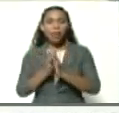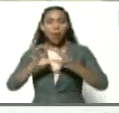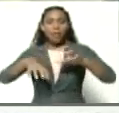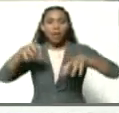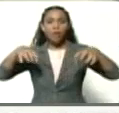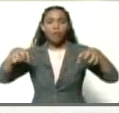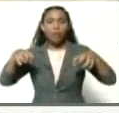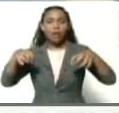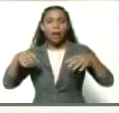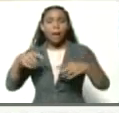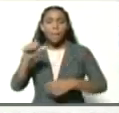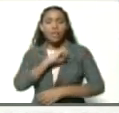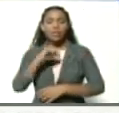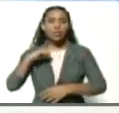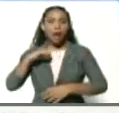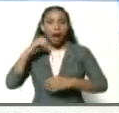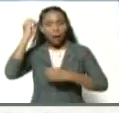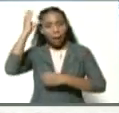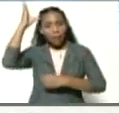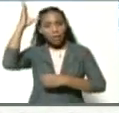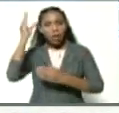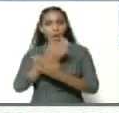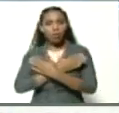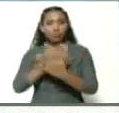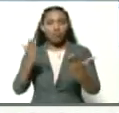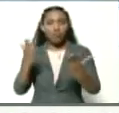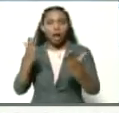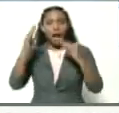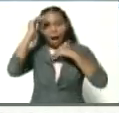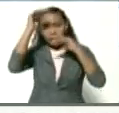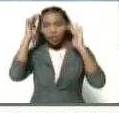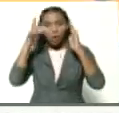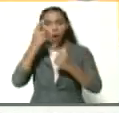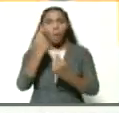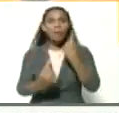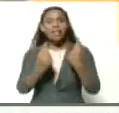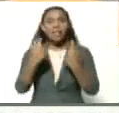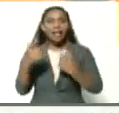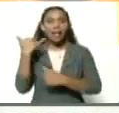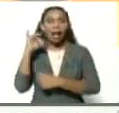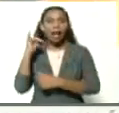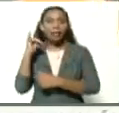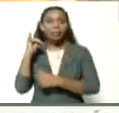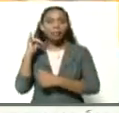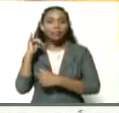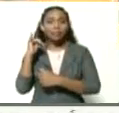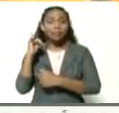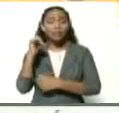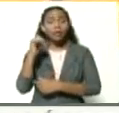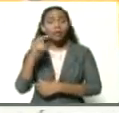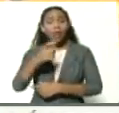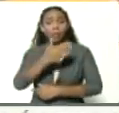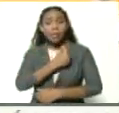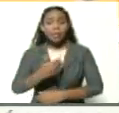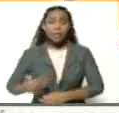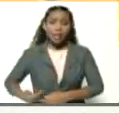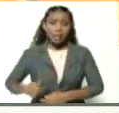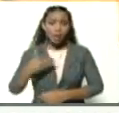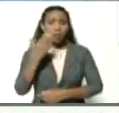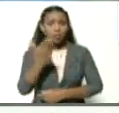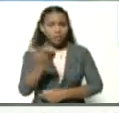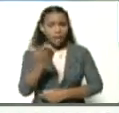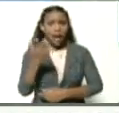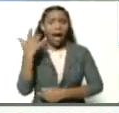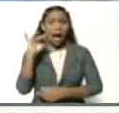personal capacitado para brindar atención a los pacientes que ameriten. Ciudadano presidente, cuente usted con